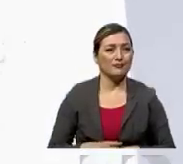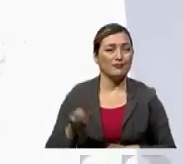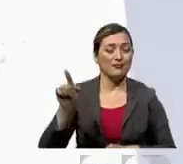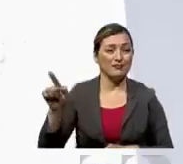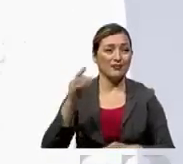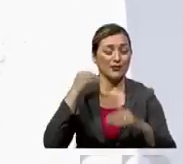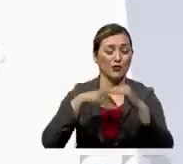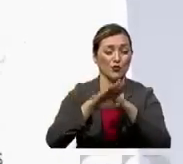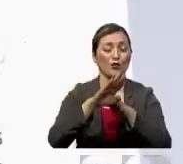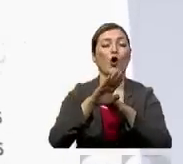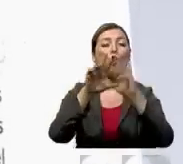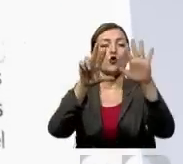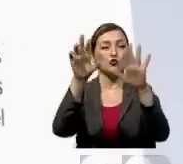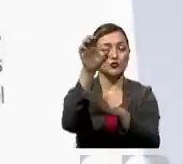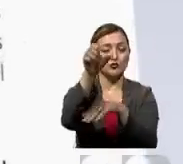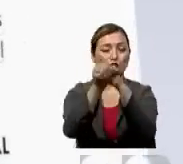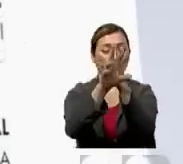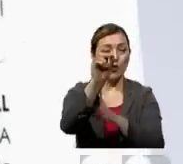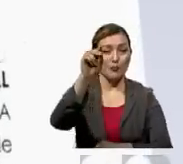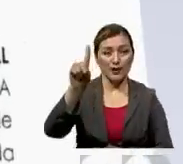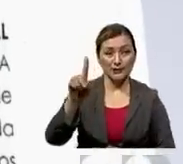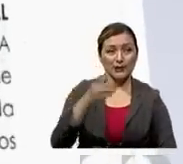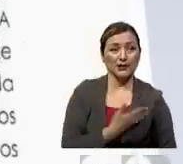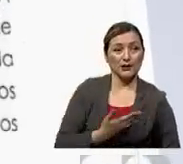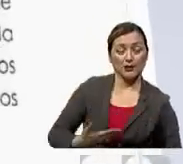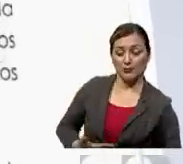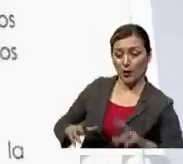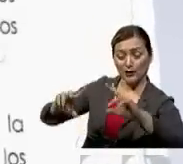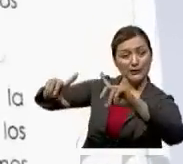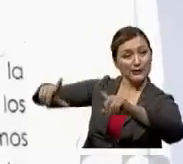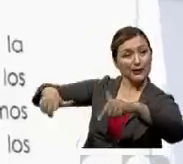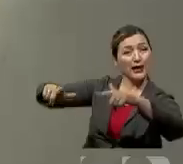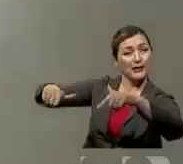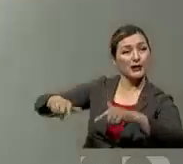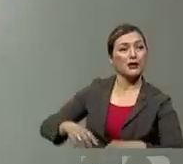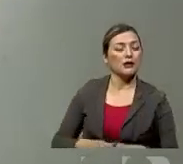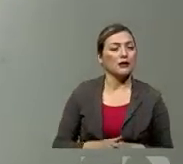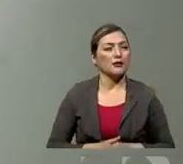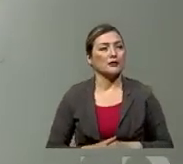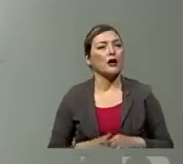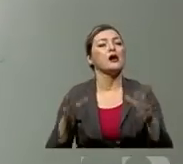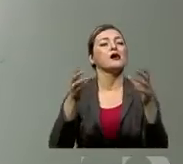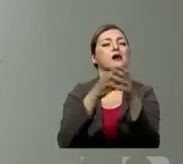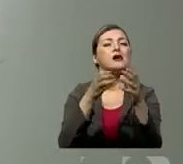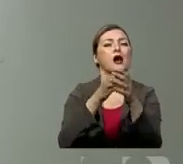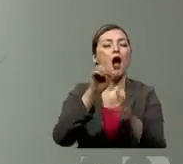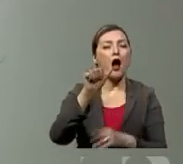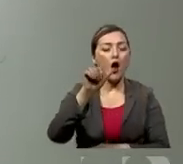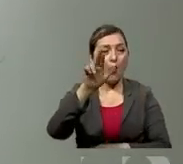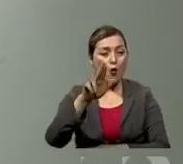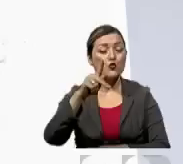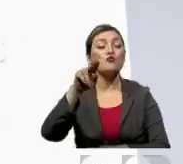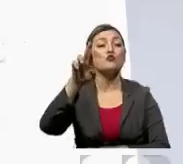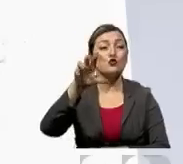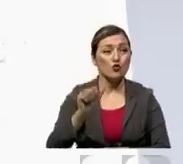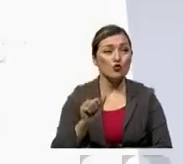notificación enviada el 8 de enero del 2021 al presidente Lenín Moreno, en ese entonces, la Asociación Ayupura deja saber